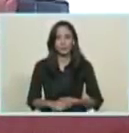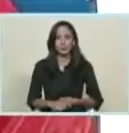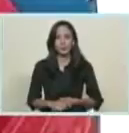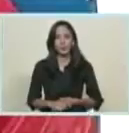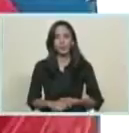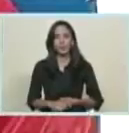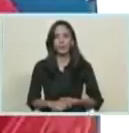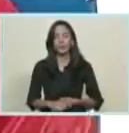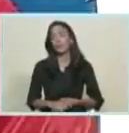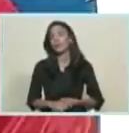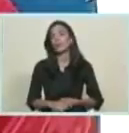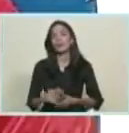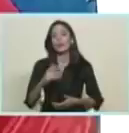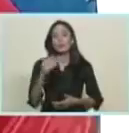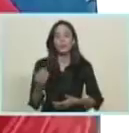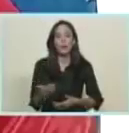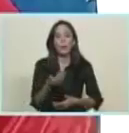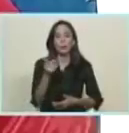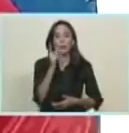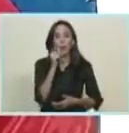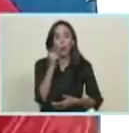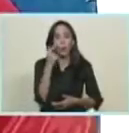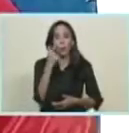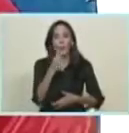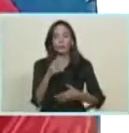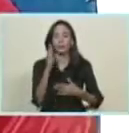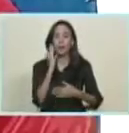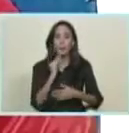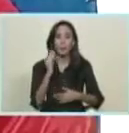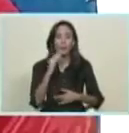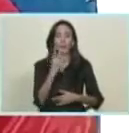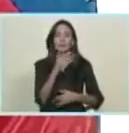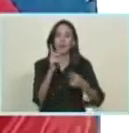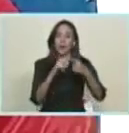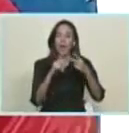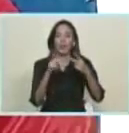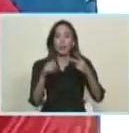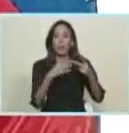Y haga ahí una llave con Quevedo, la experiencia y la juventud.